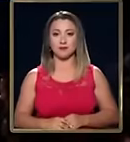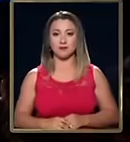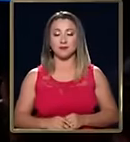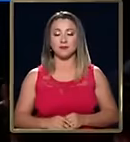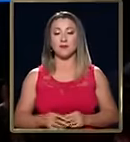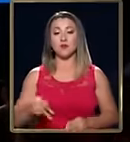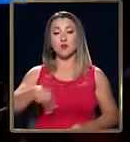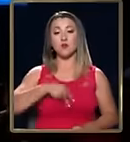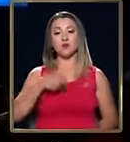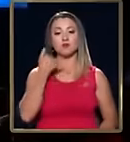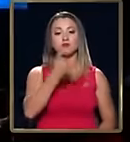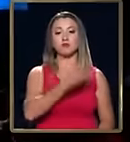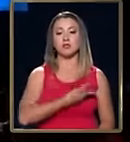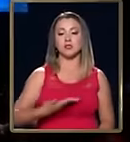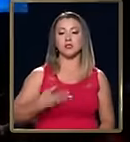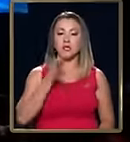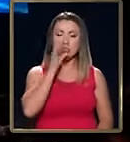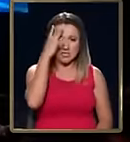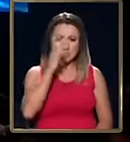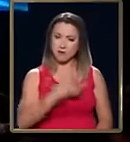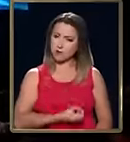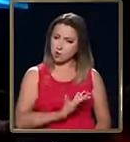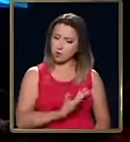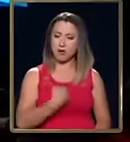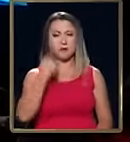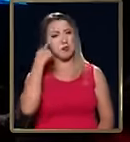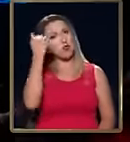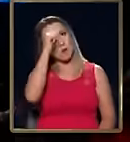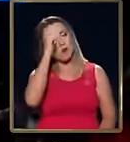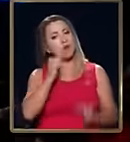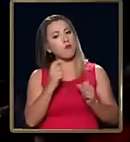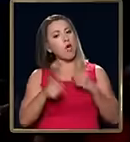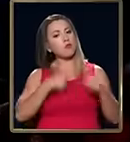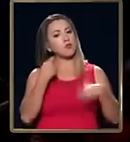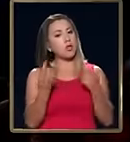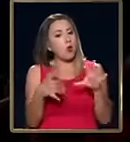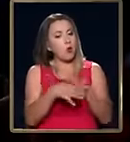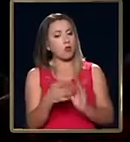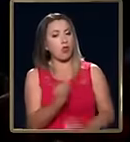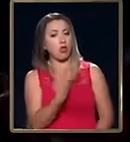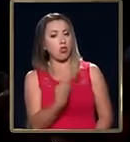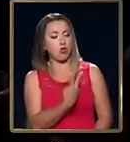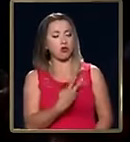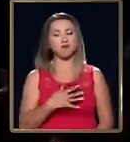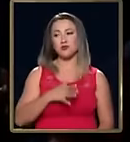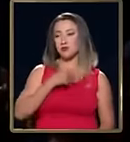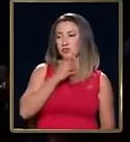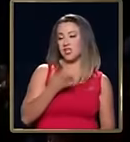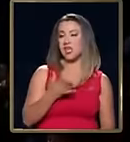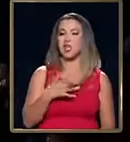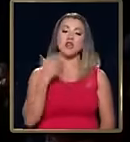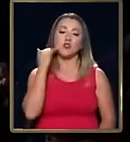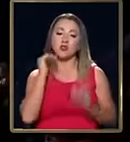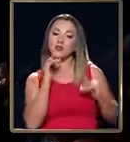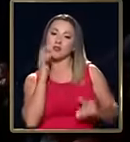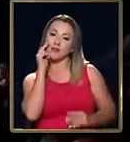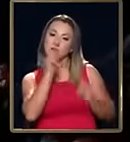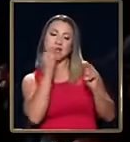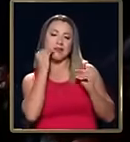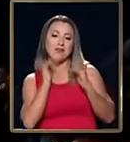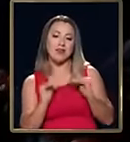La nuera llama a la presidenta y le dice, ¿sabes, suegra? Estaba pensando que el domingo podríamos almorzar juntas. No sé, los niños quieren verla, son